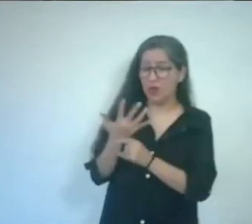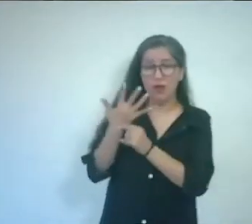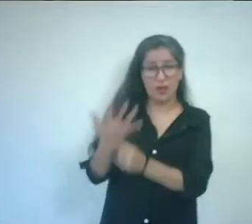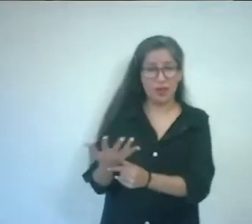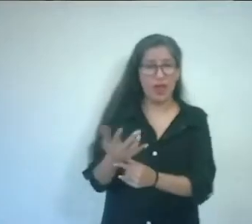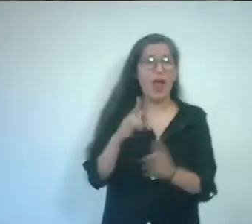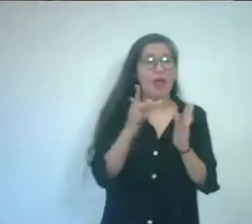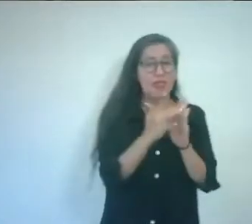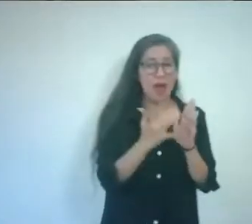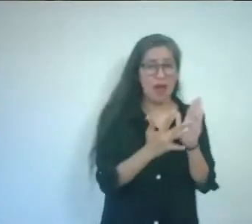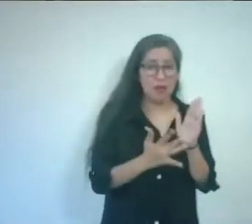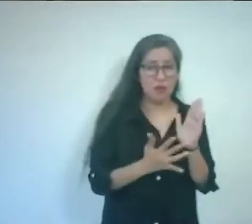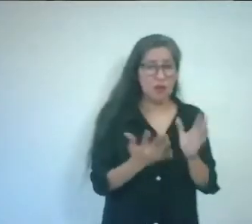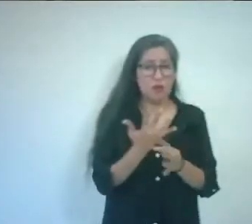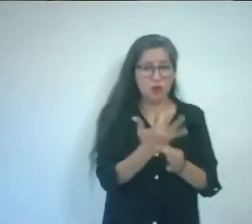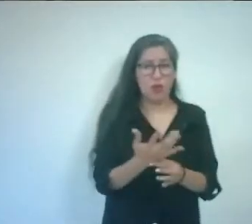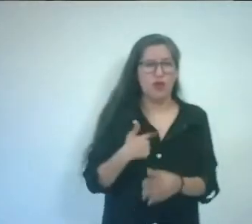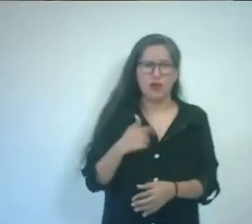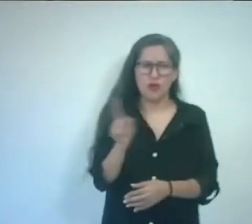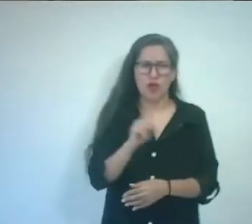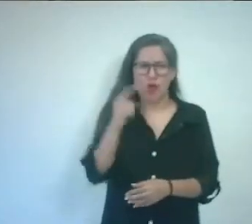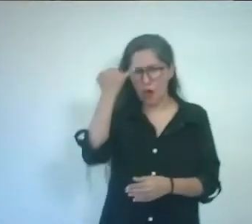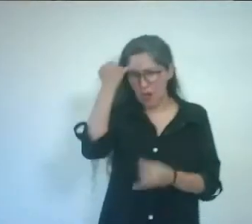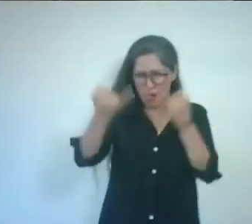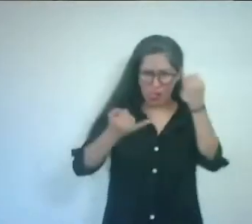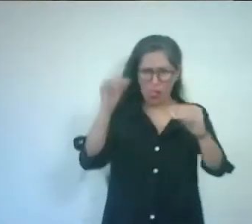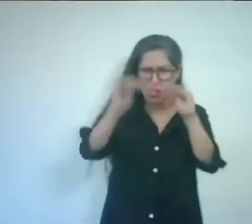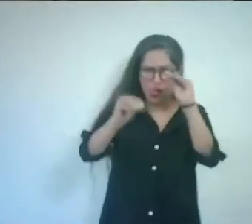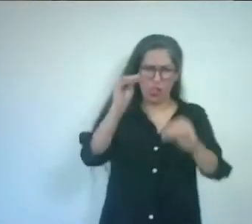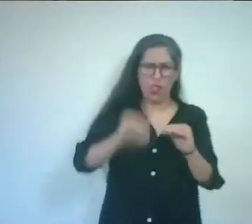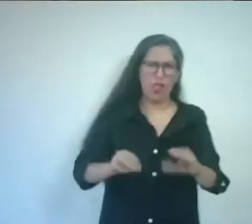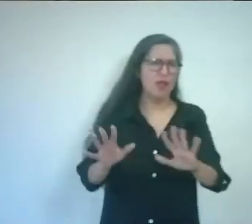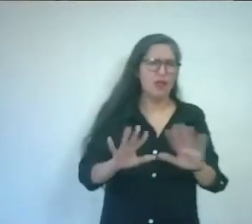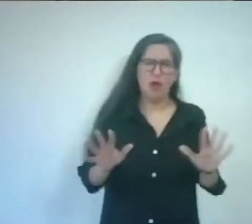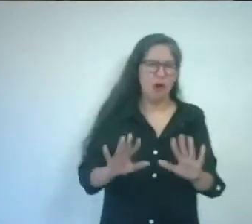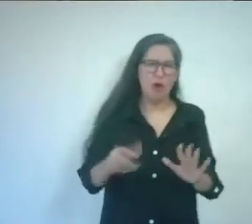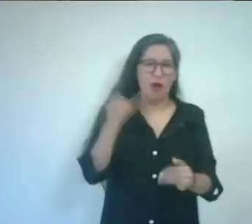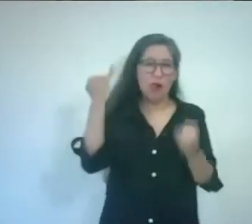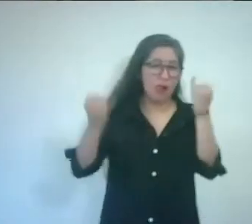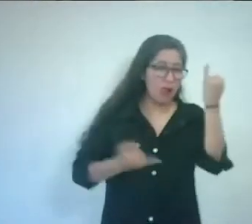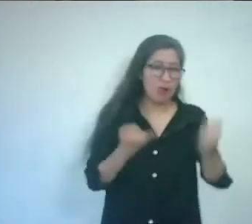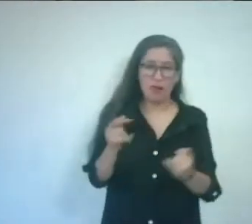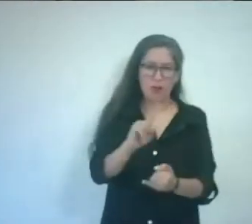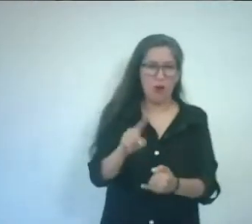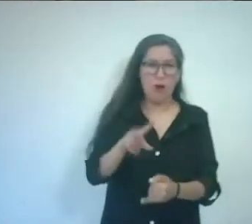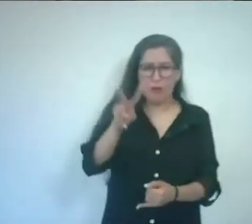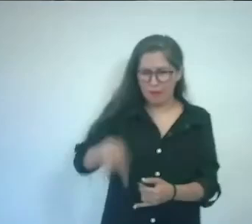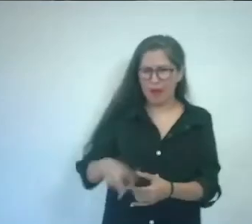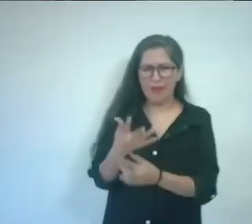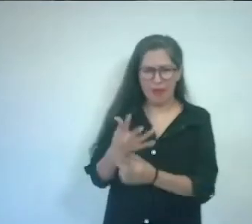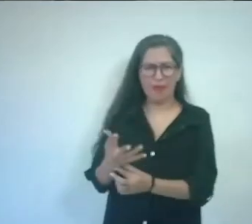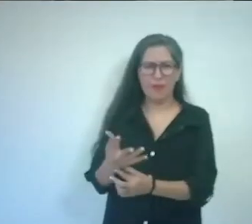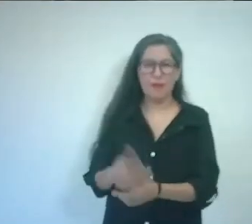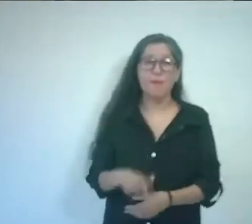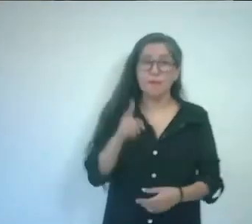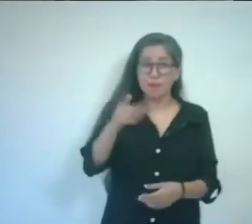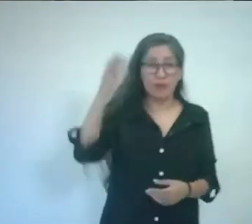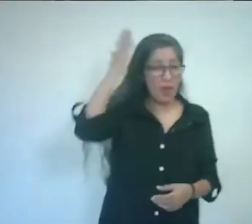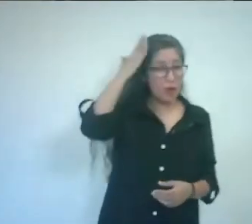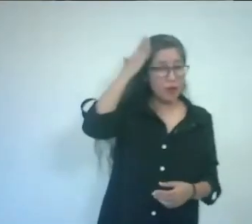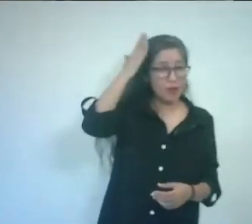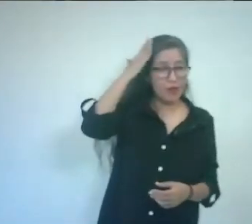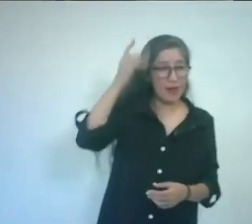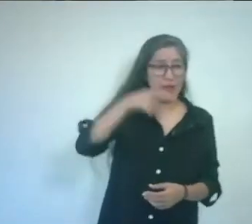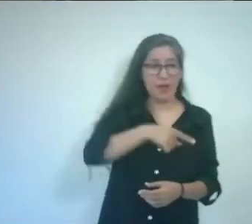dicen los datos, no es algo que uno venga aquí y quiera colocar, digamos, de manera fantasiosa, eso es real. Y me parece que si las autoridades electorales, si